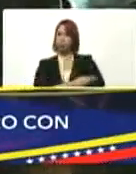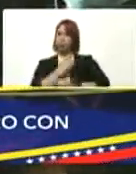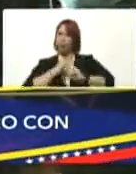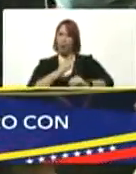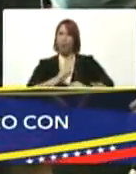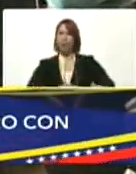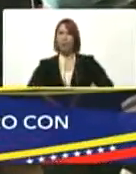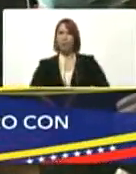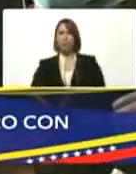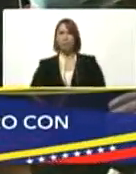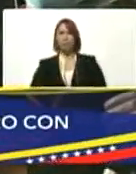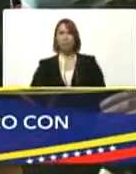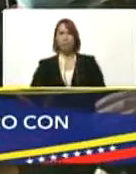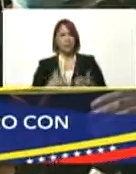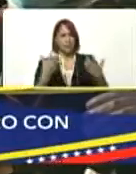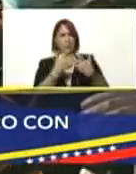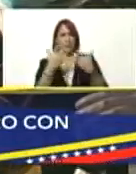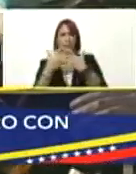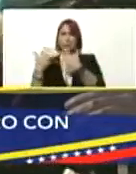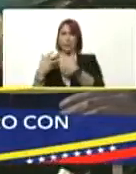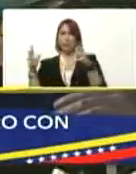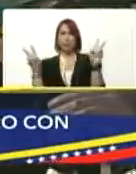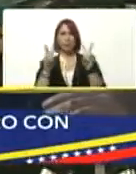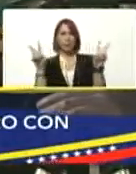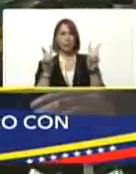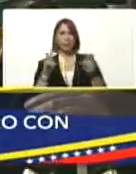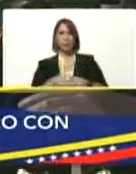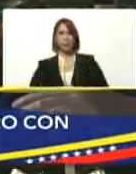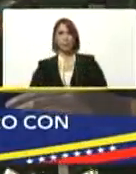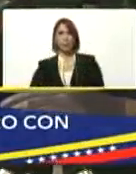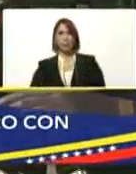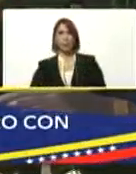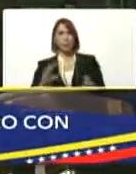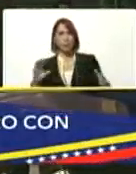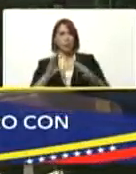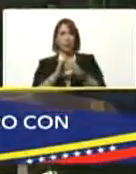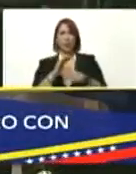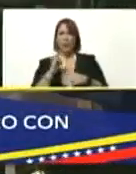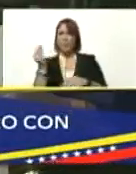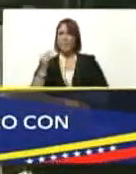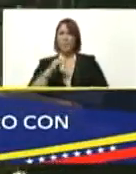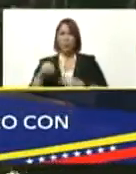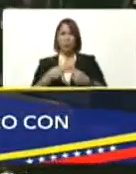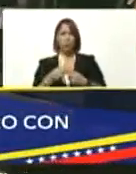De pie, en batalla y victorioso, y unidos más que nunca,